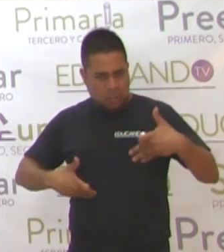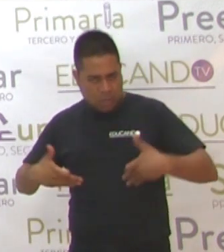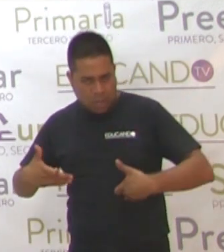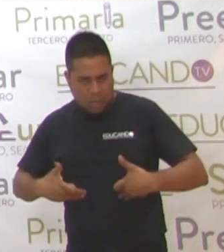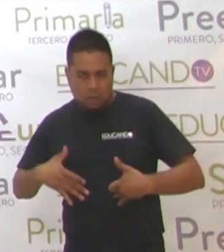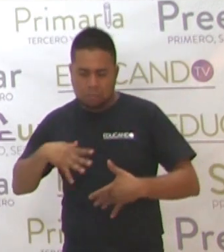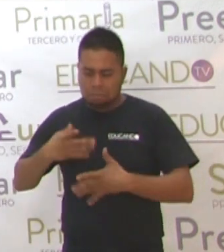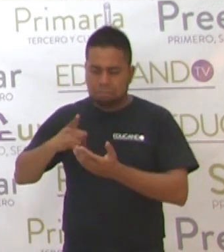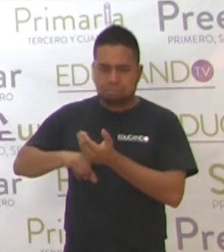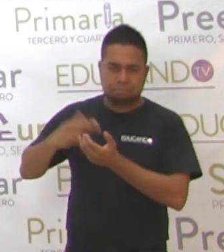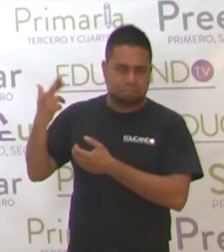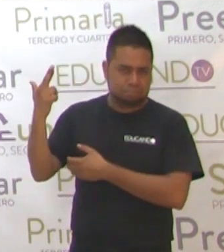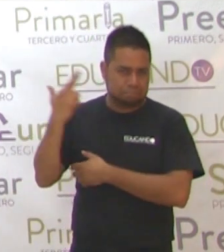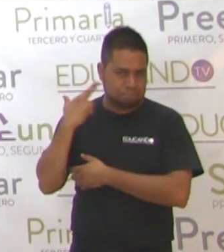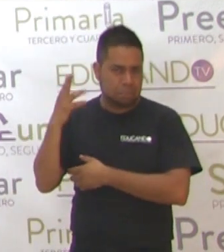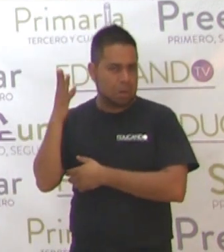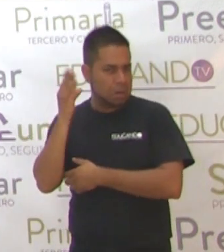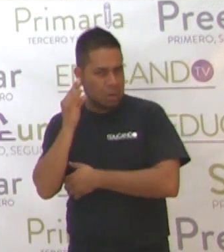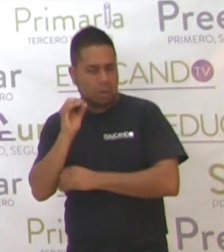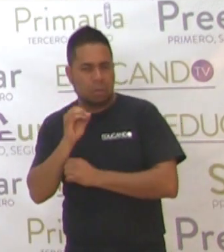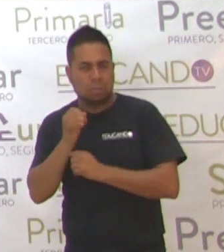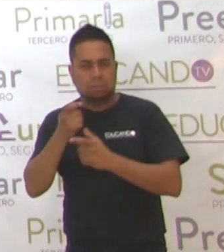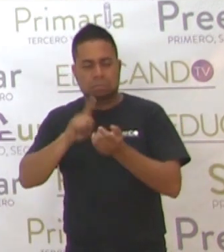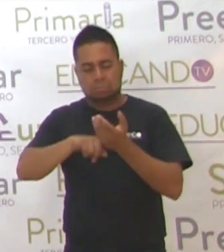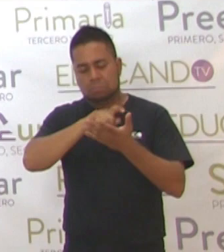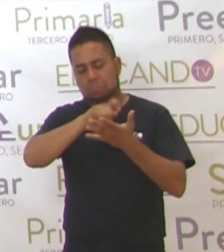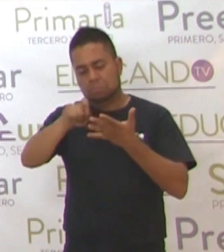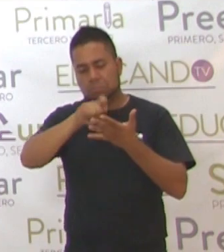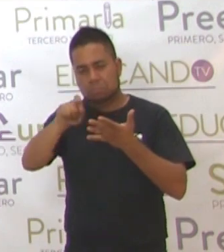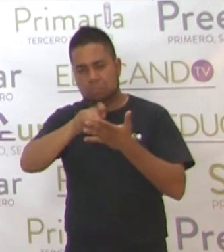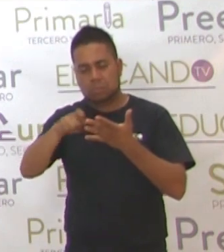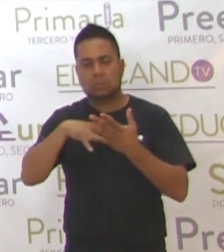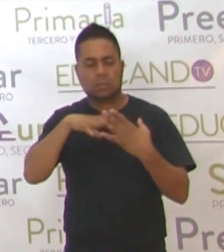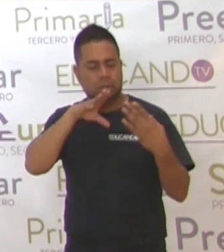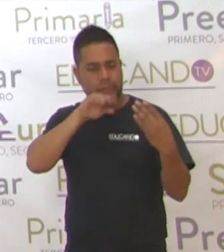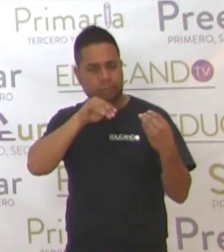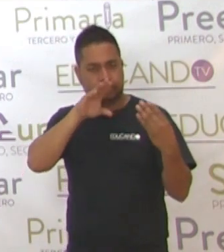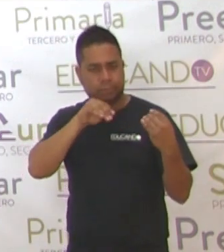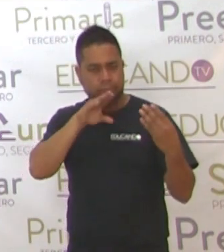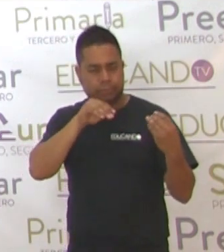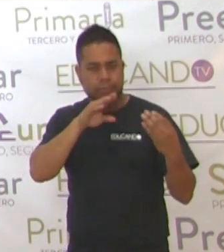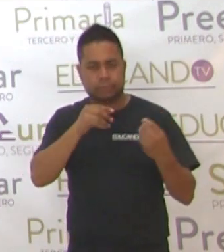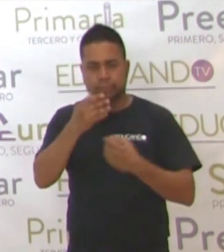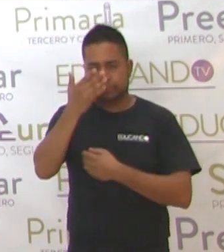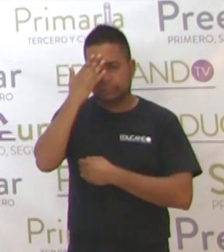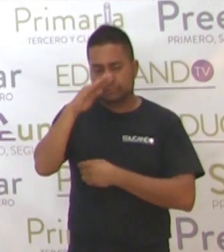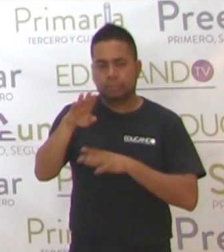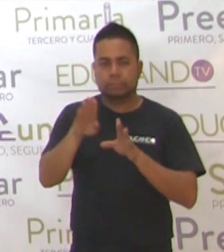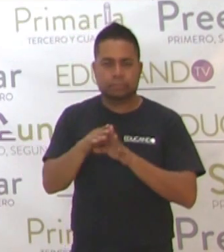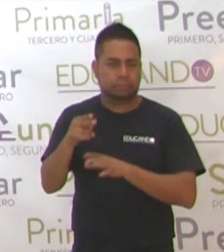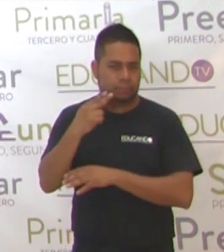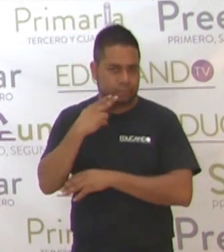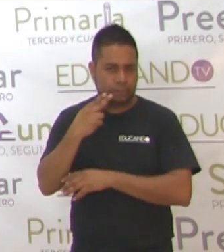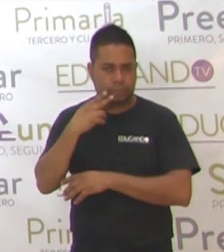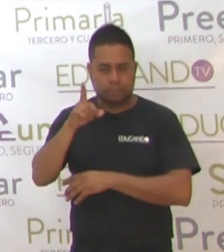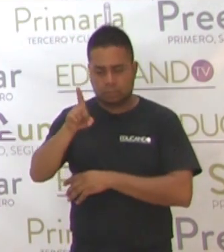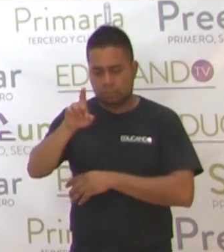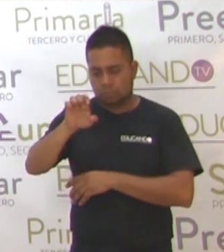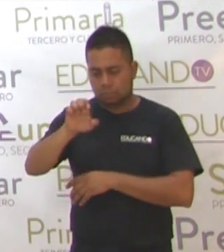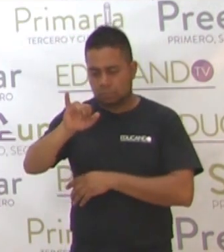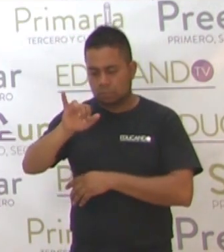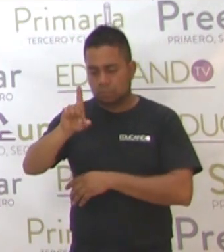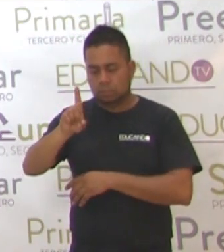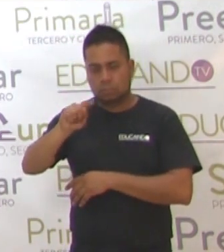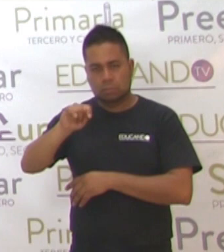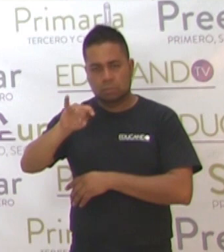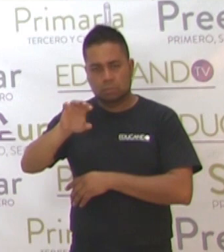o el escrito donde existe una conversación que tenga la referencia de la utilización de de muy bien